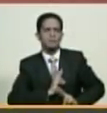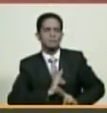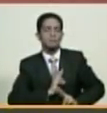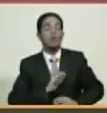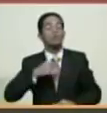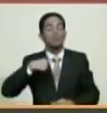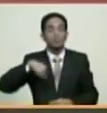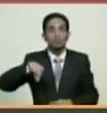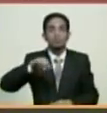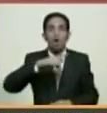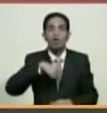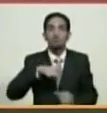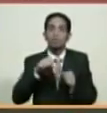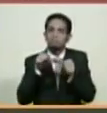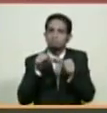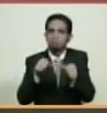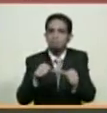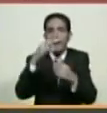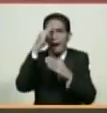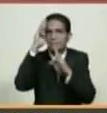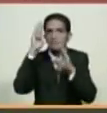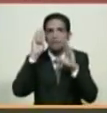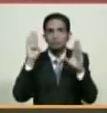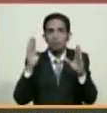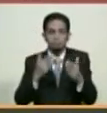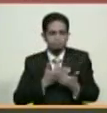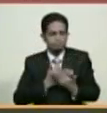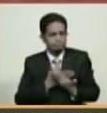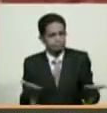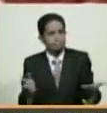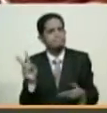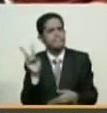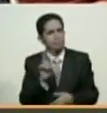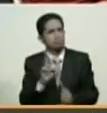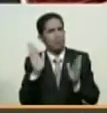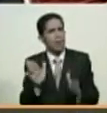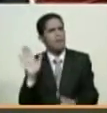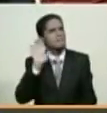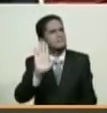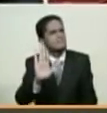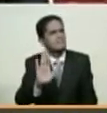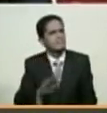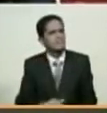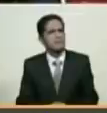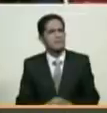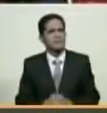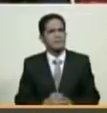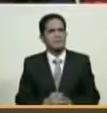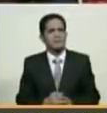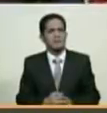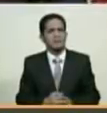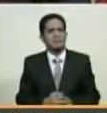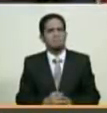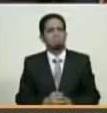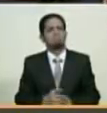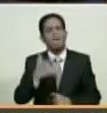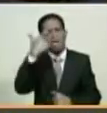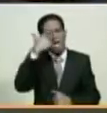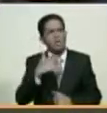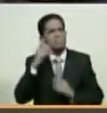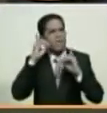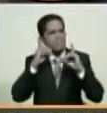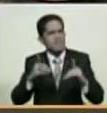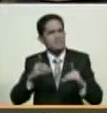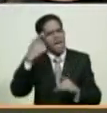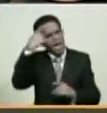Nosotros los seguiremos atendiendo porque así somos los venezolanos. Así somos. Gente decente, gente digna,